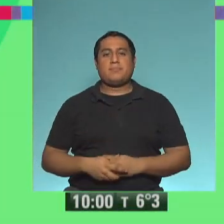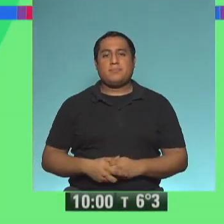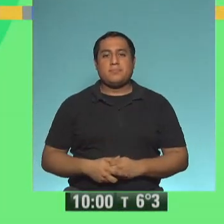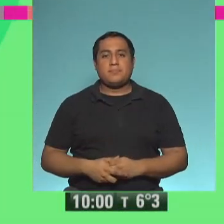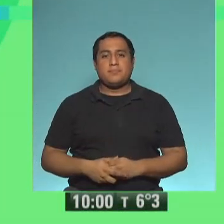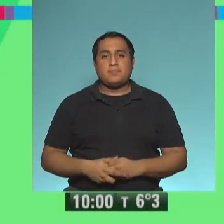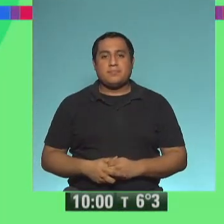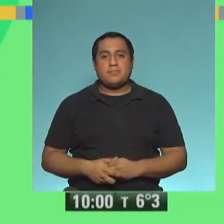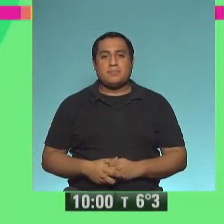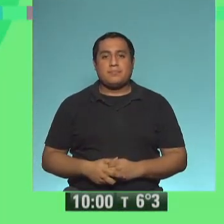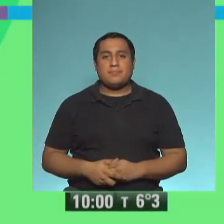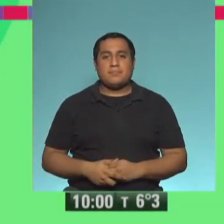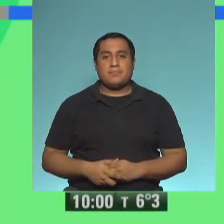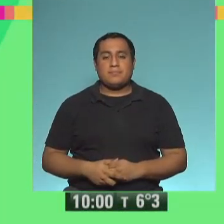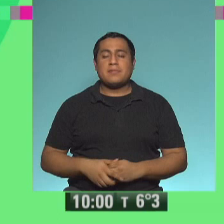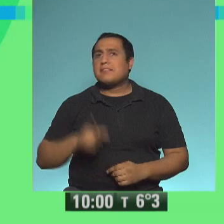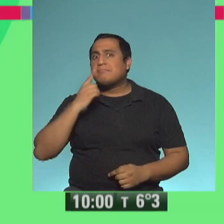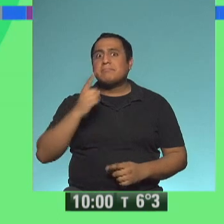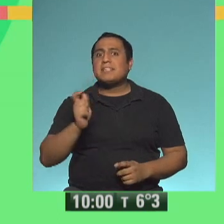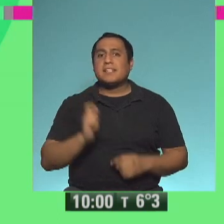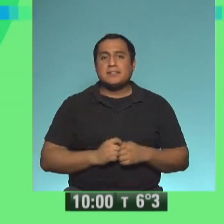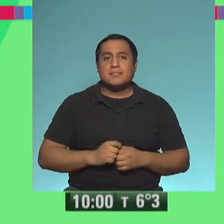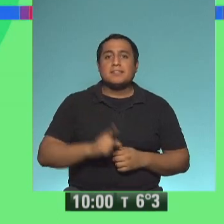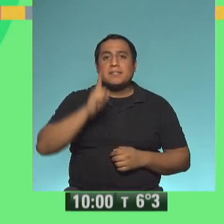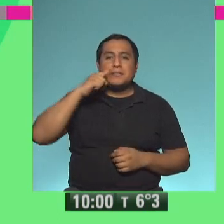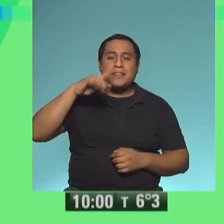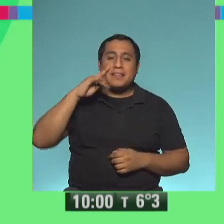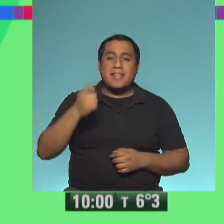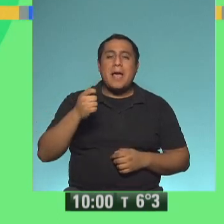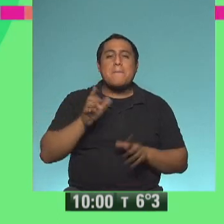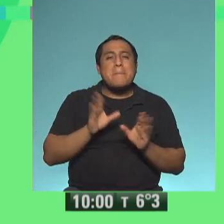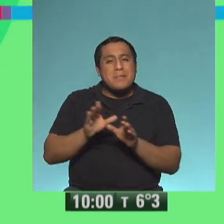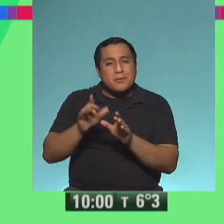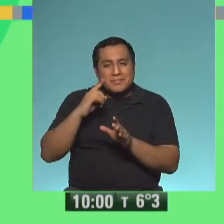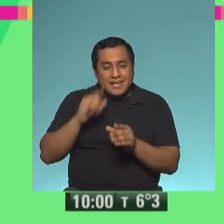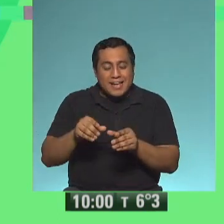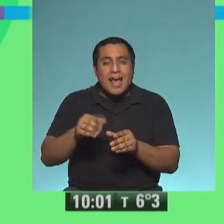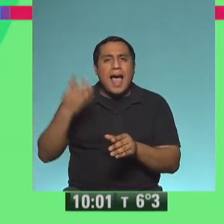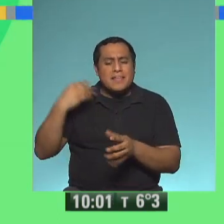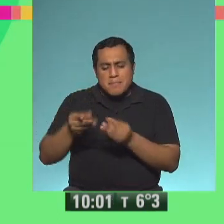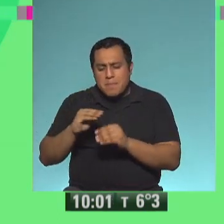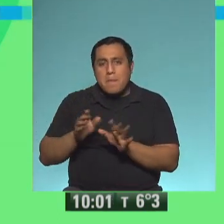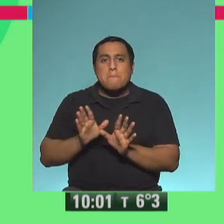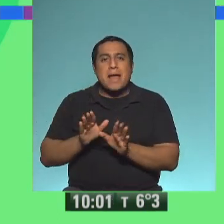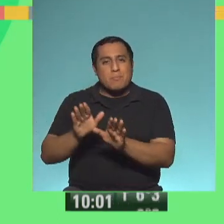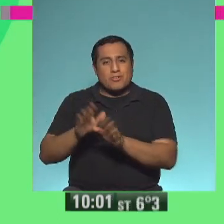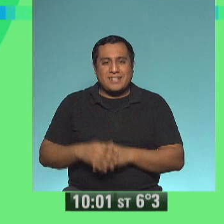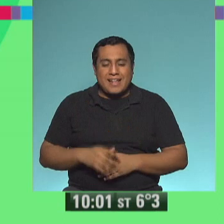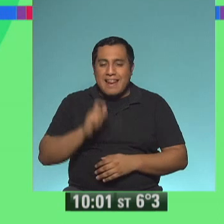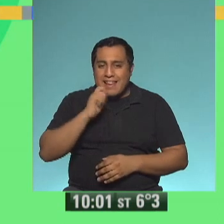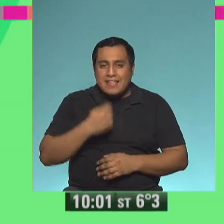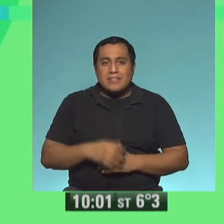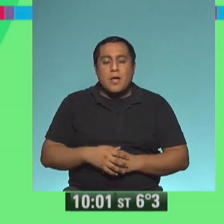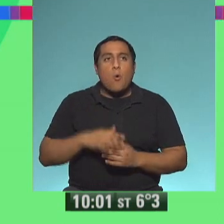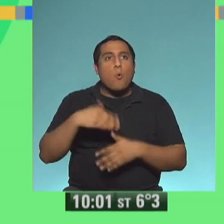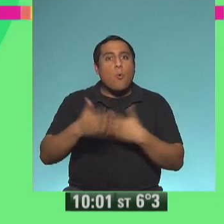fotos. Esperen, debajo Maga una Emi, sol, esperen, decime esperen. ¿Quién está? Uy, está India con su mariposa. ¿Cuándo hicimos mariposa? ¡Qué linda! Mirá, está ahí en un